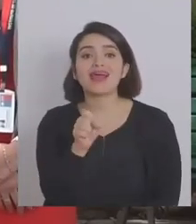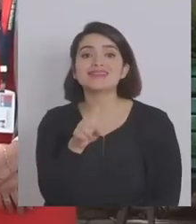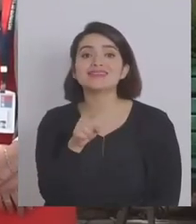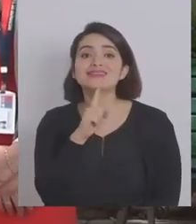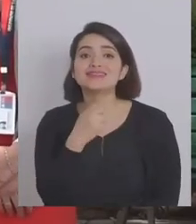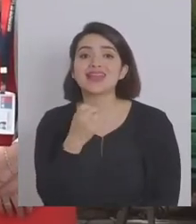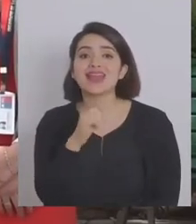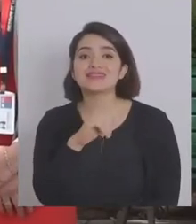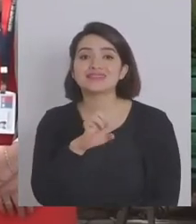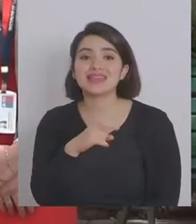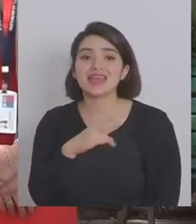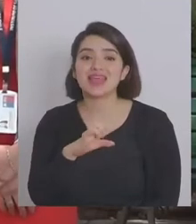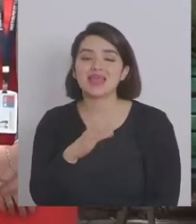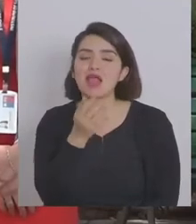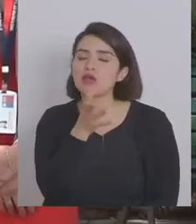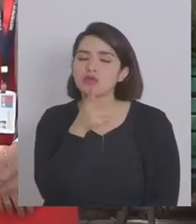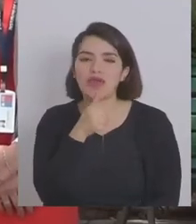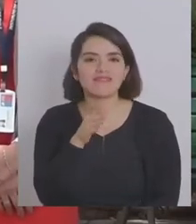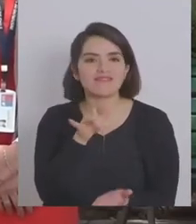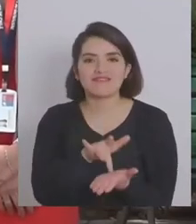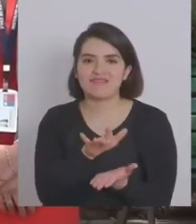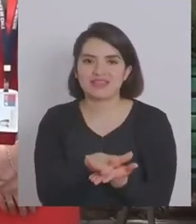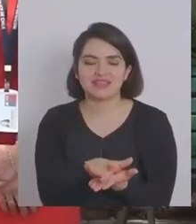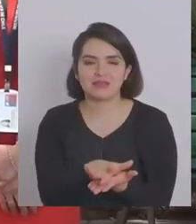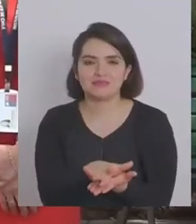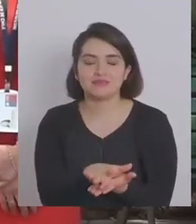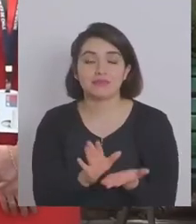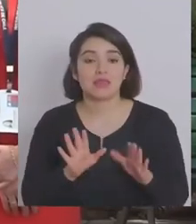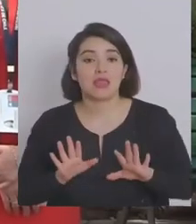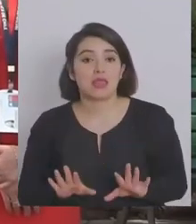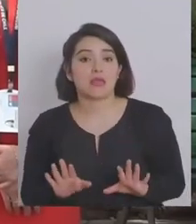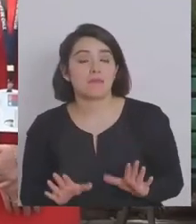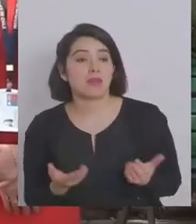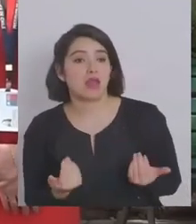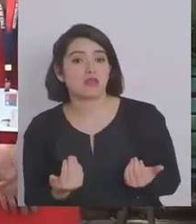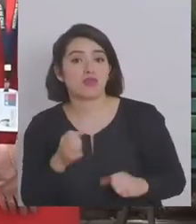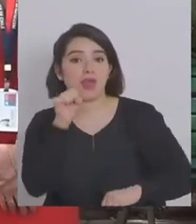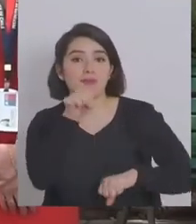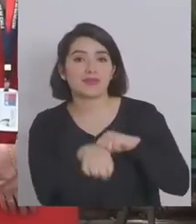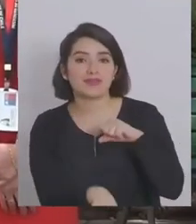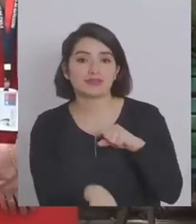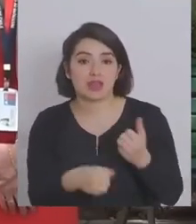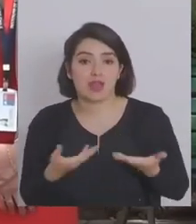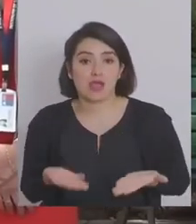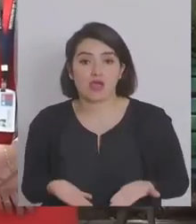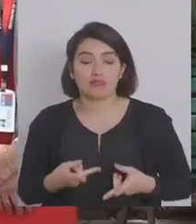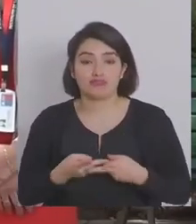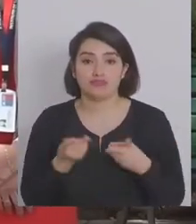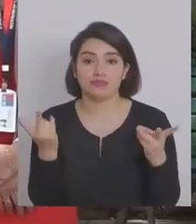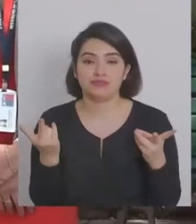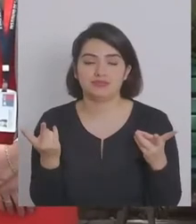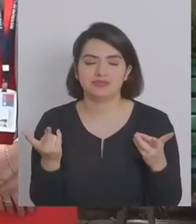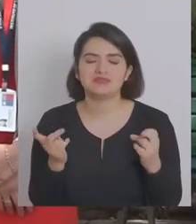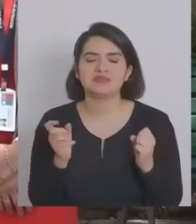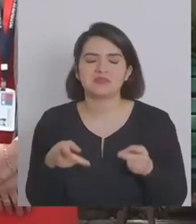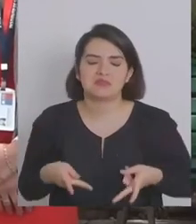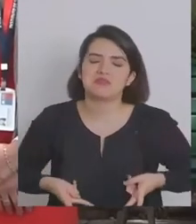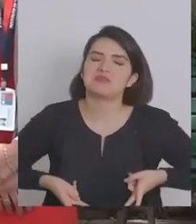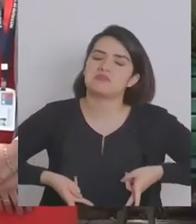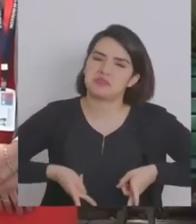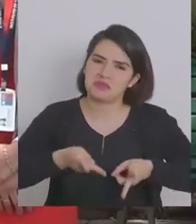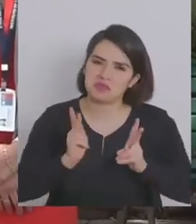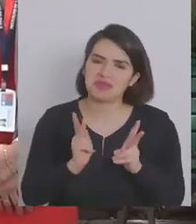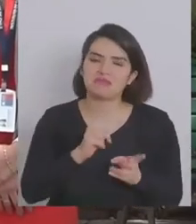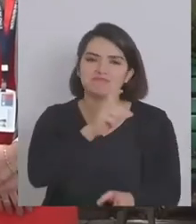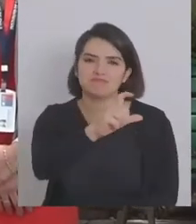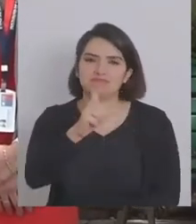todavía tentativa y estamos esperando, ¿cierto?, que la aprobación, ¿cierto?, que acabamos de dar permita que lleguen